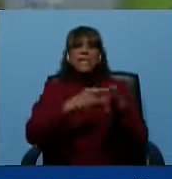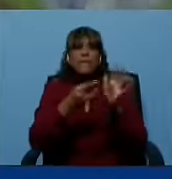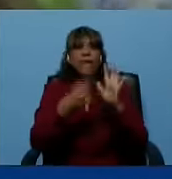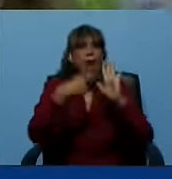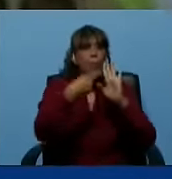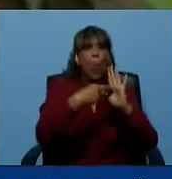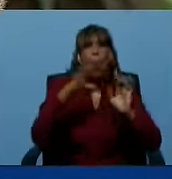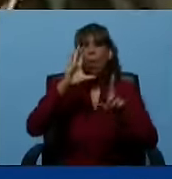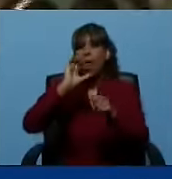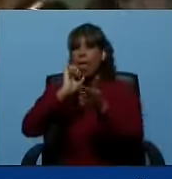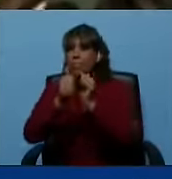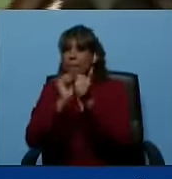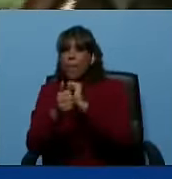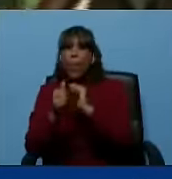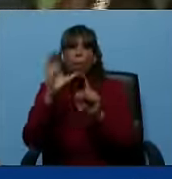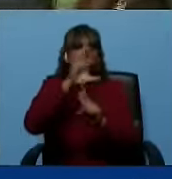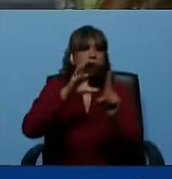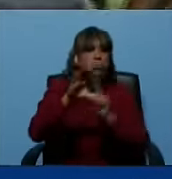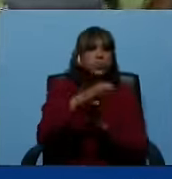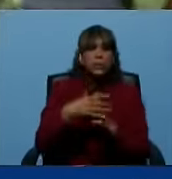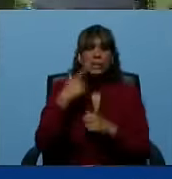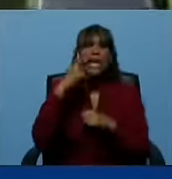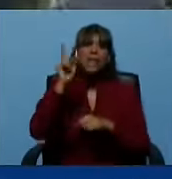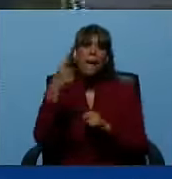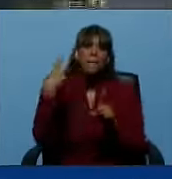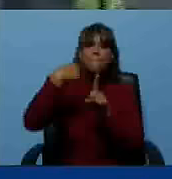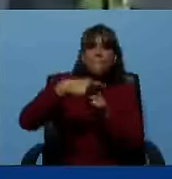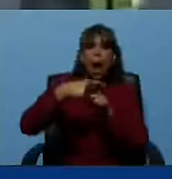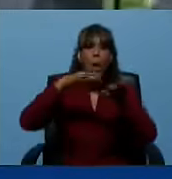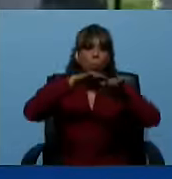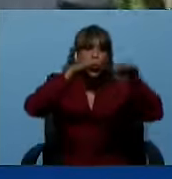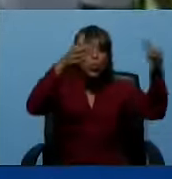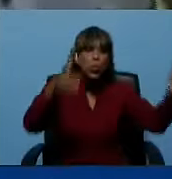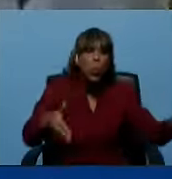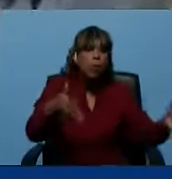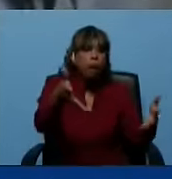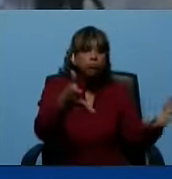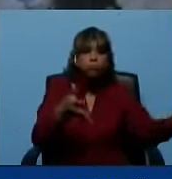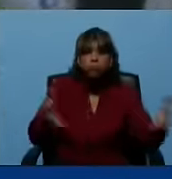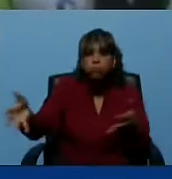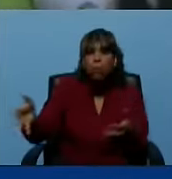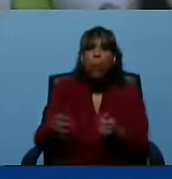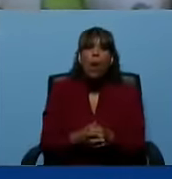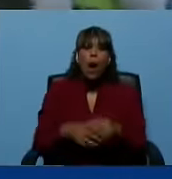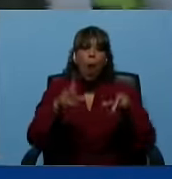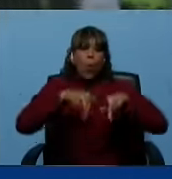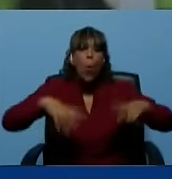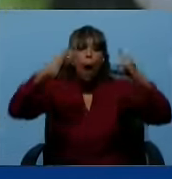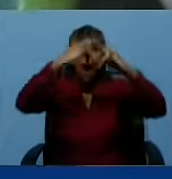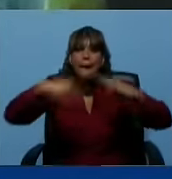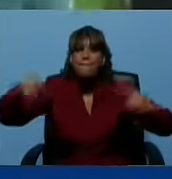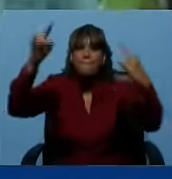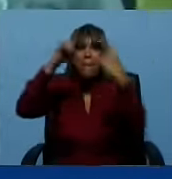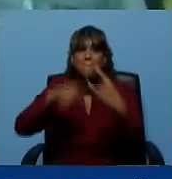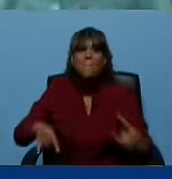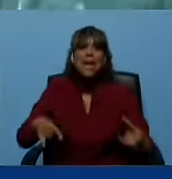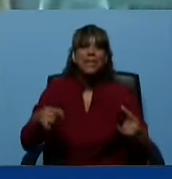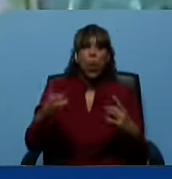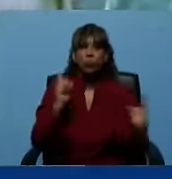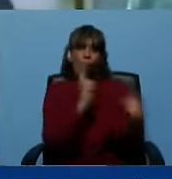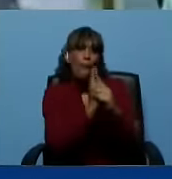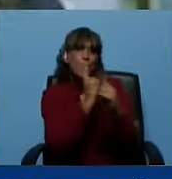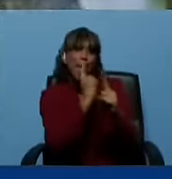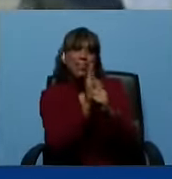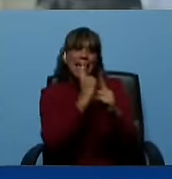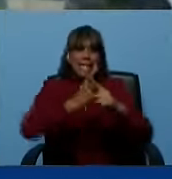el deporte, a través de las clínicas que se van a estar sumando en el campeonato, pues el campamento Tribilines y Campeones, con todas las